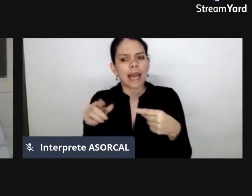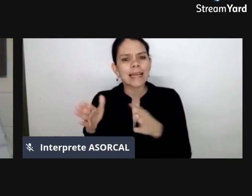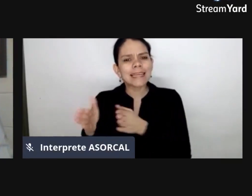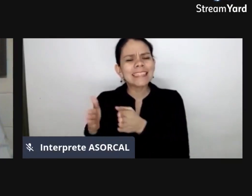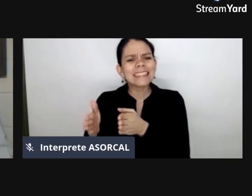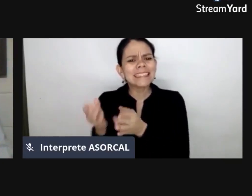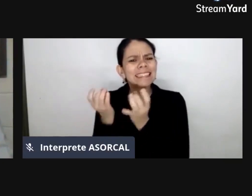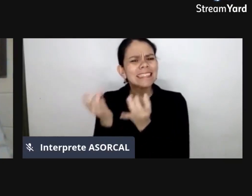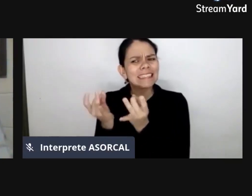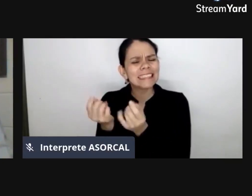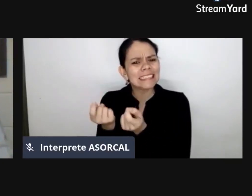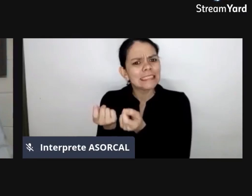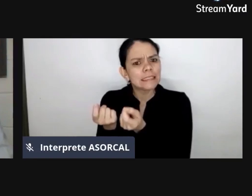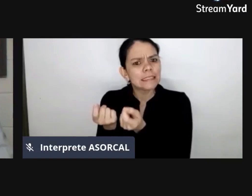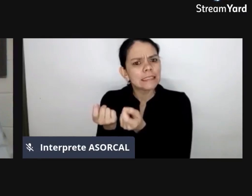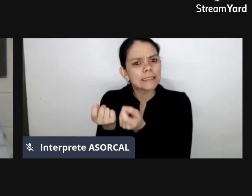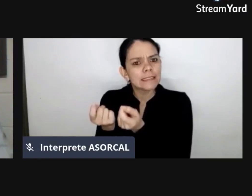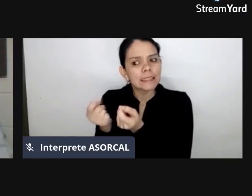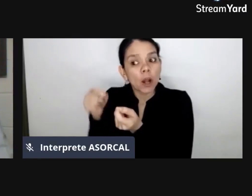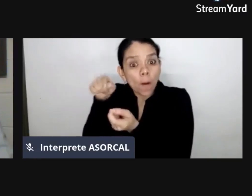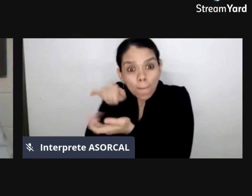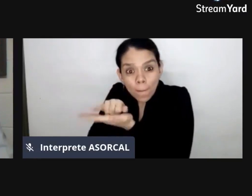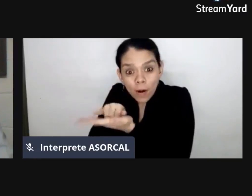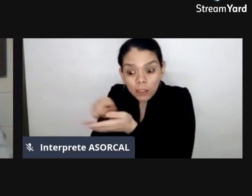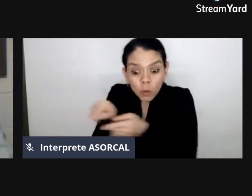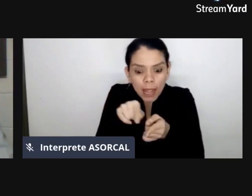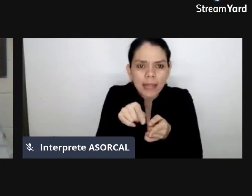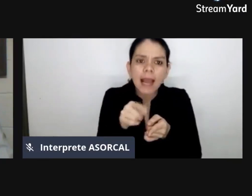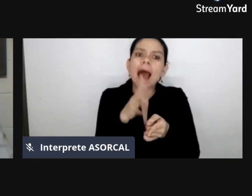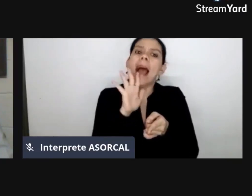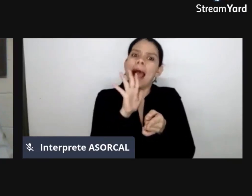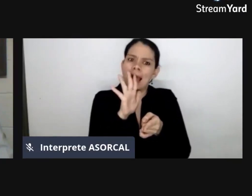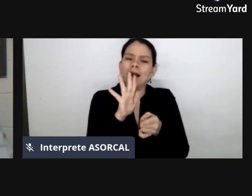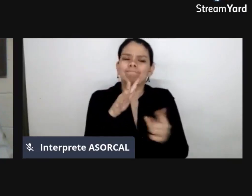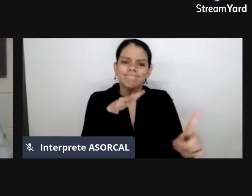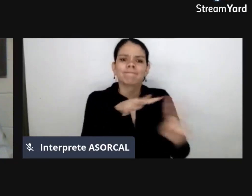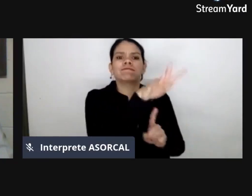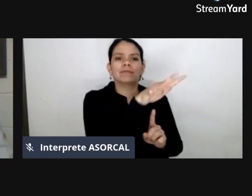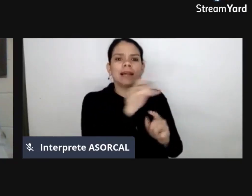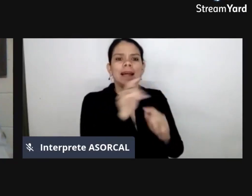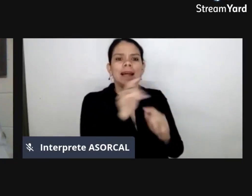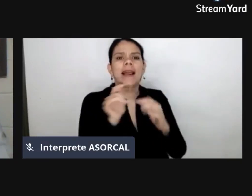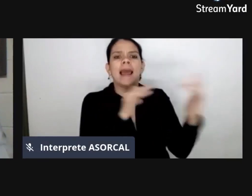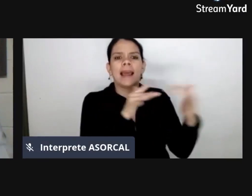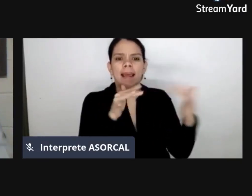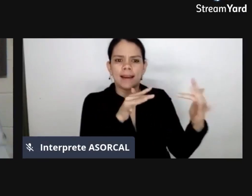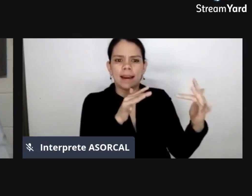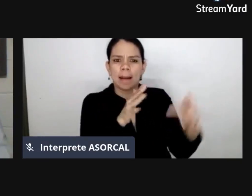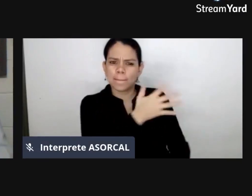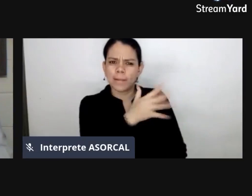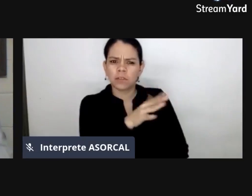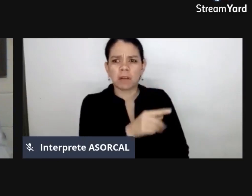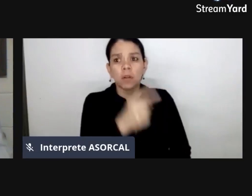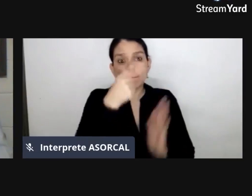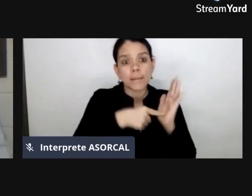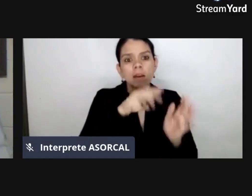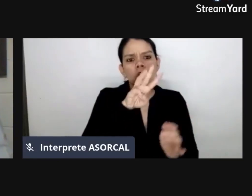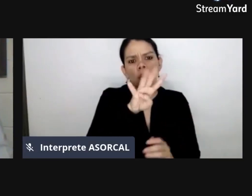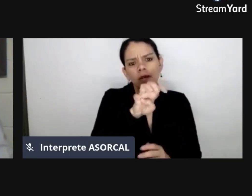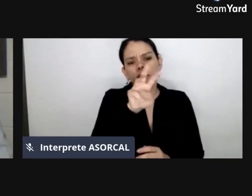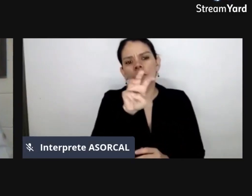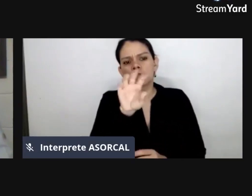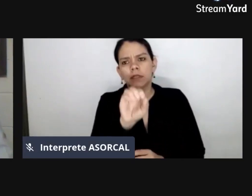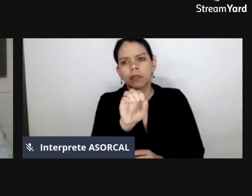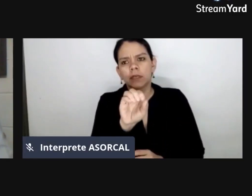que comienza a mediados de 1980 aproximadamente. No hay un una fecha oficial para decir la guerra comenzó en tal